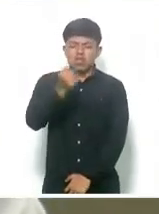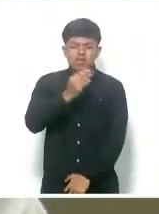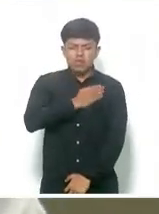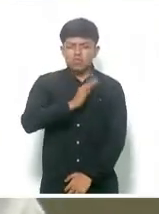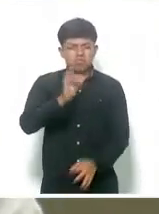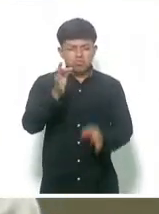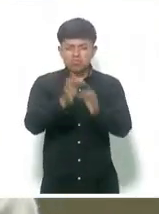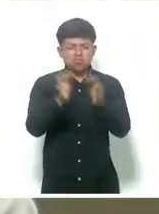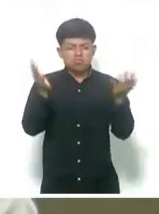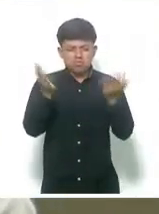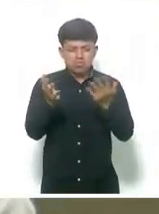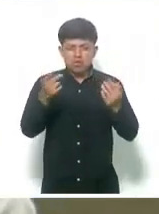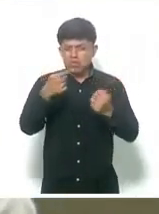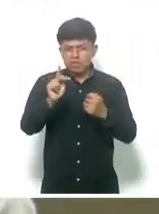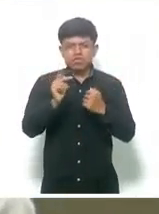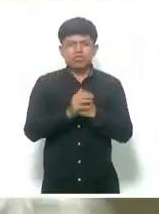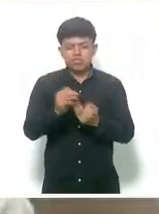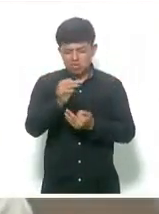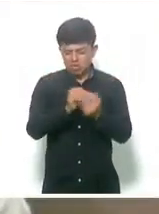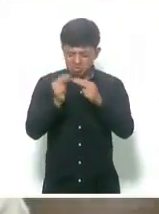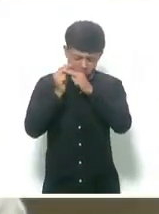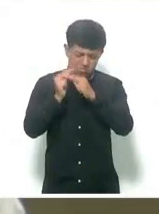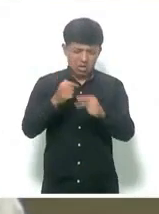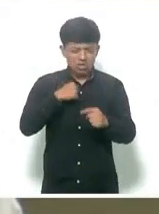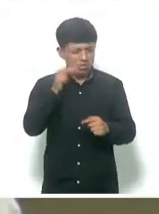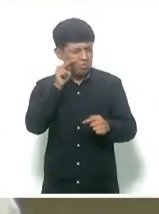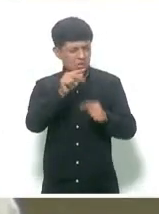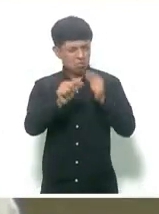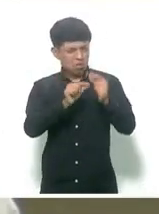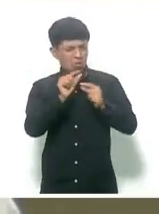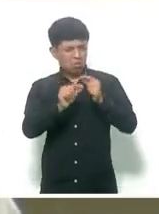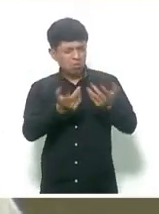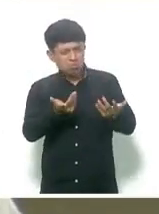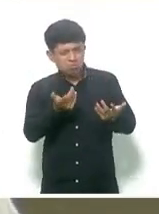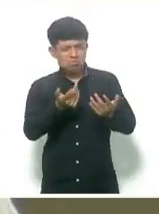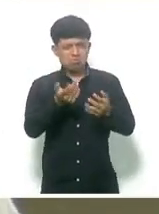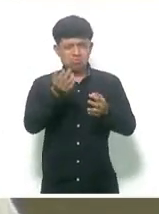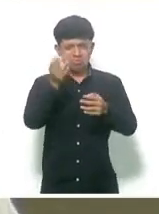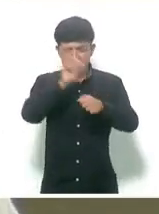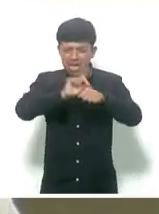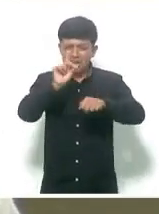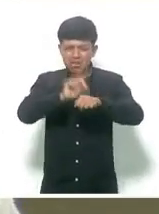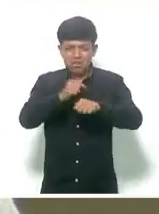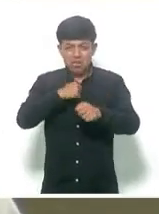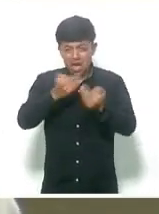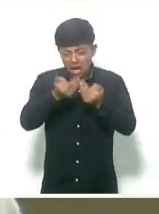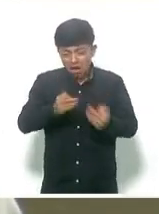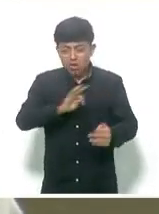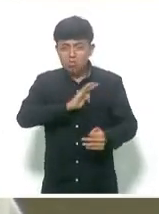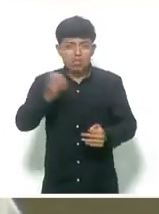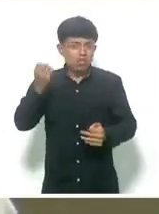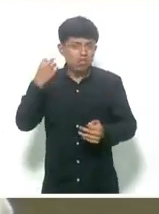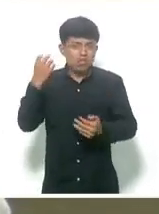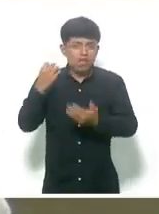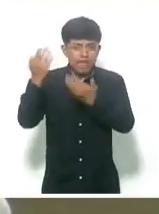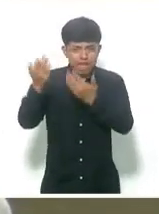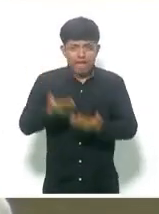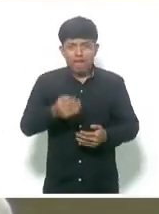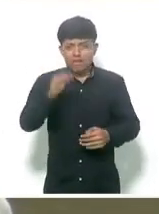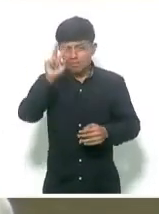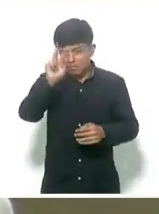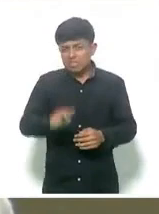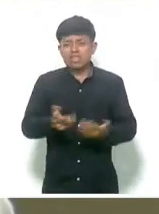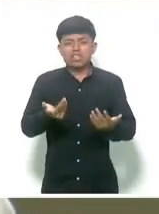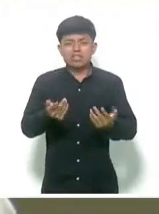realizando Pero de todo esto que que he venido viendo en algunas conferencias ustedes que he tenido la oportunidad de estar son excelentes los